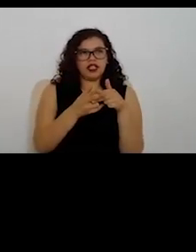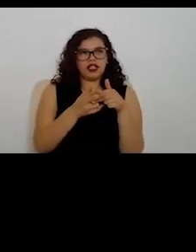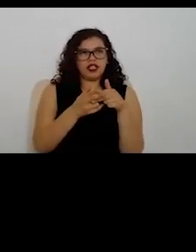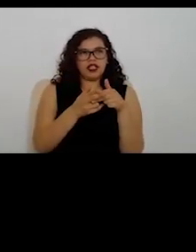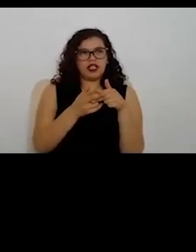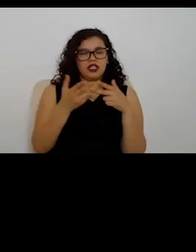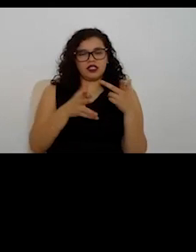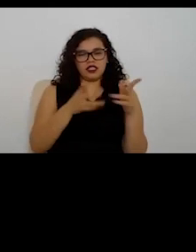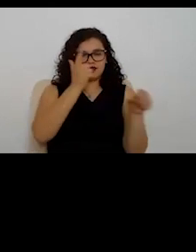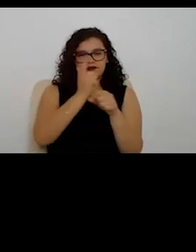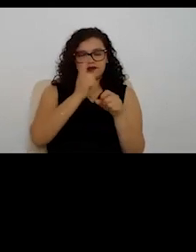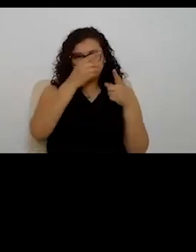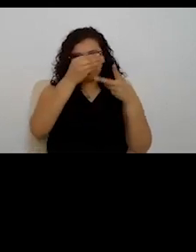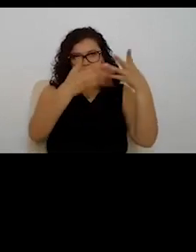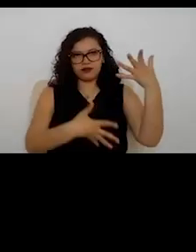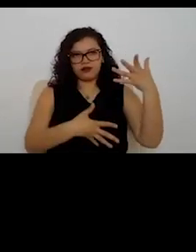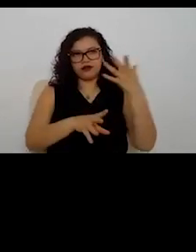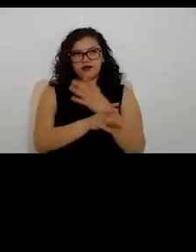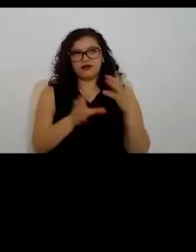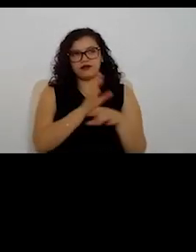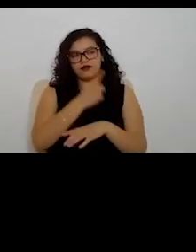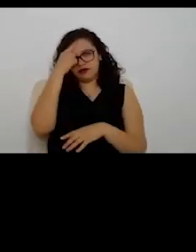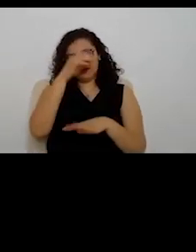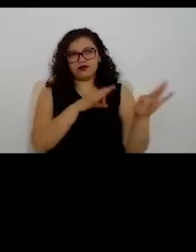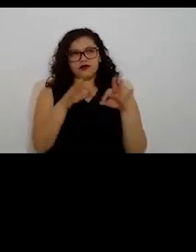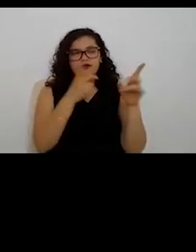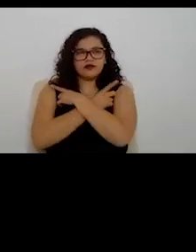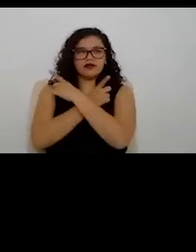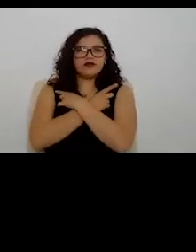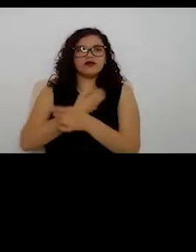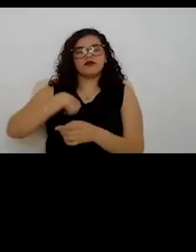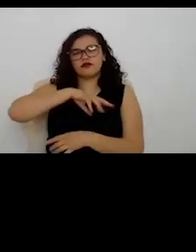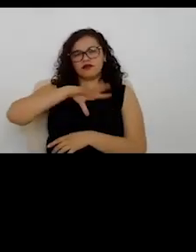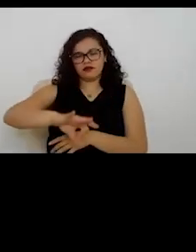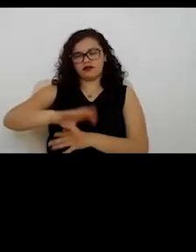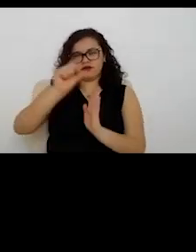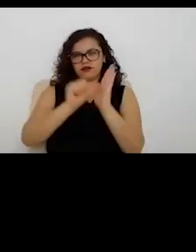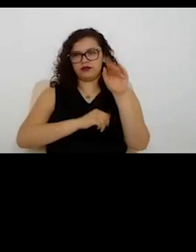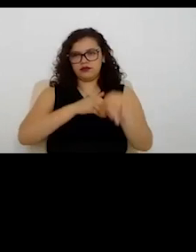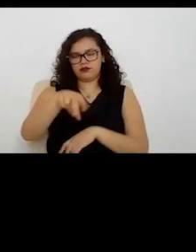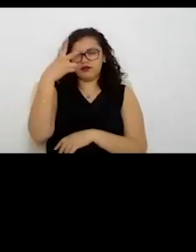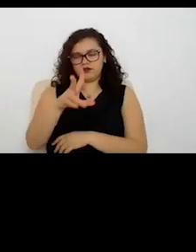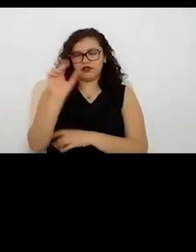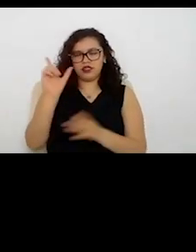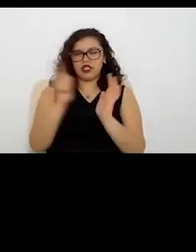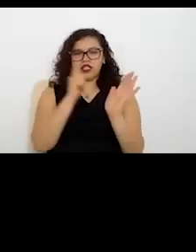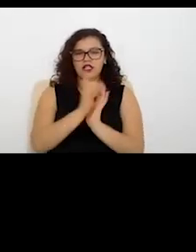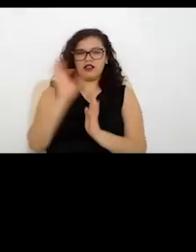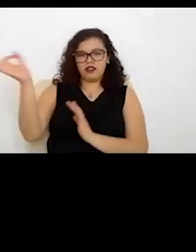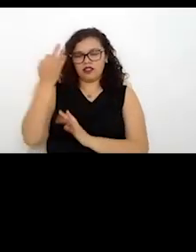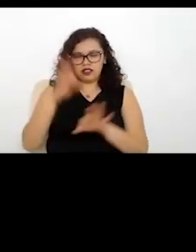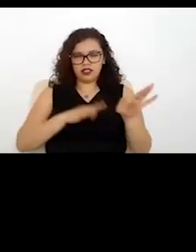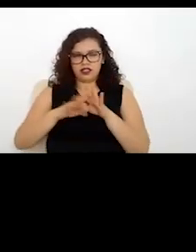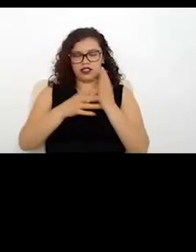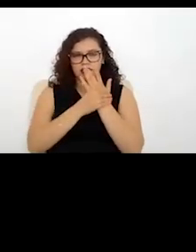que componen como tal un trabajo digno. Y lo podemos encontrar en el artículo 2 de la Ley Federal del Trabajo, que nos establece